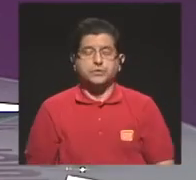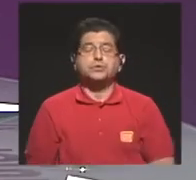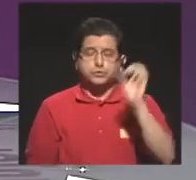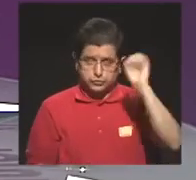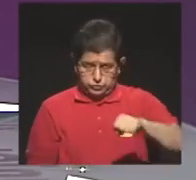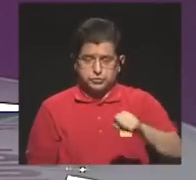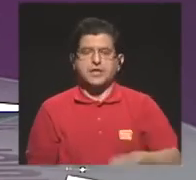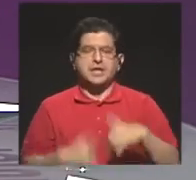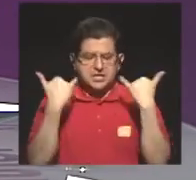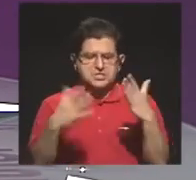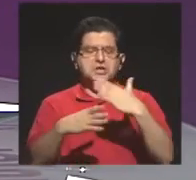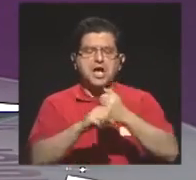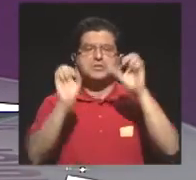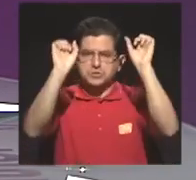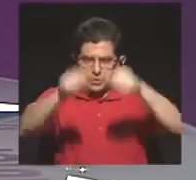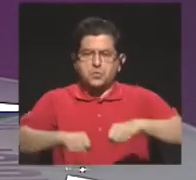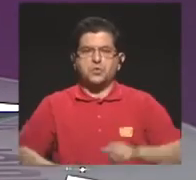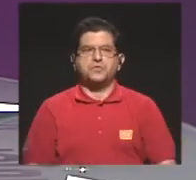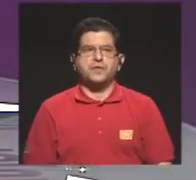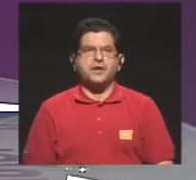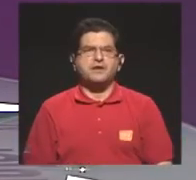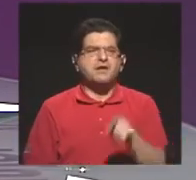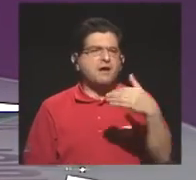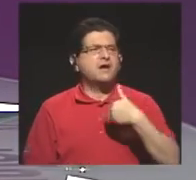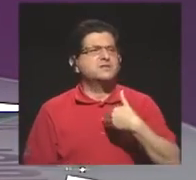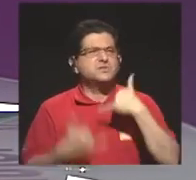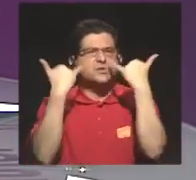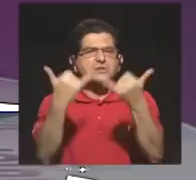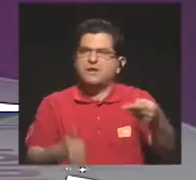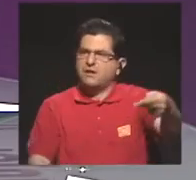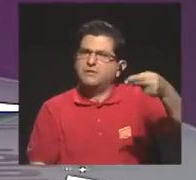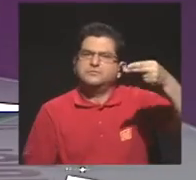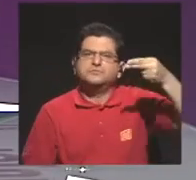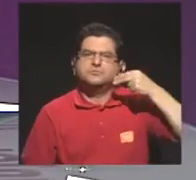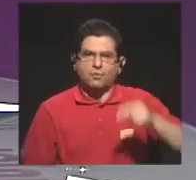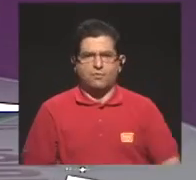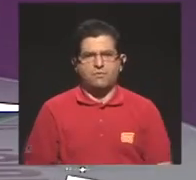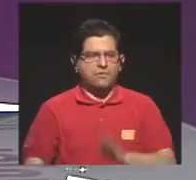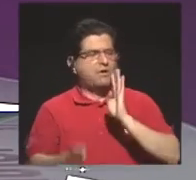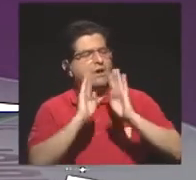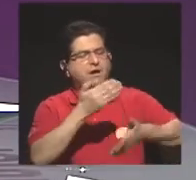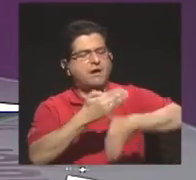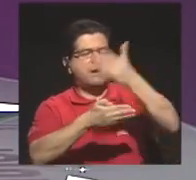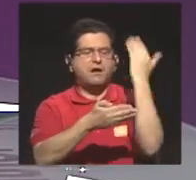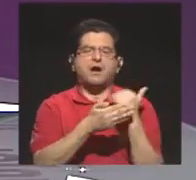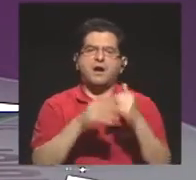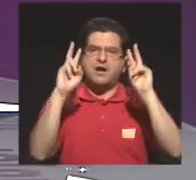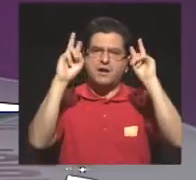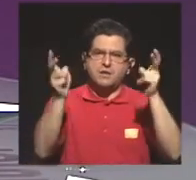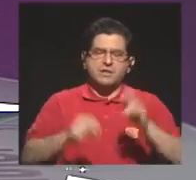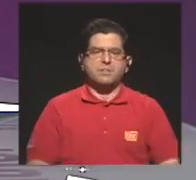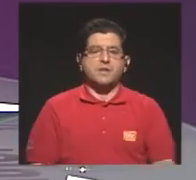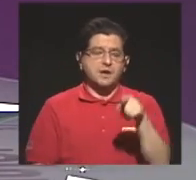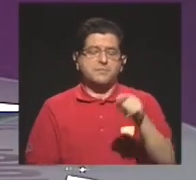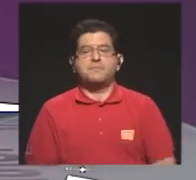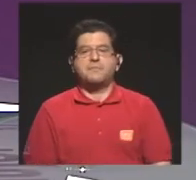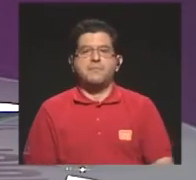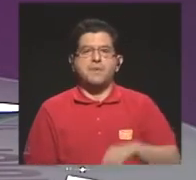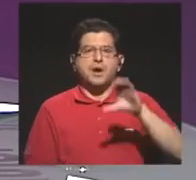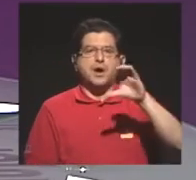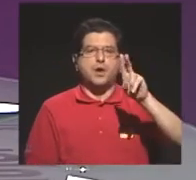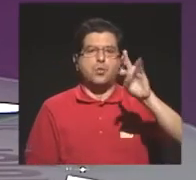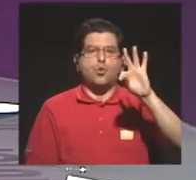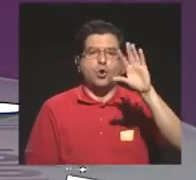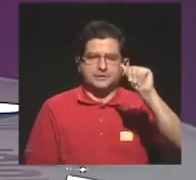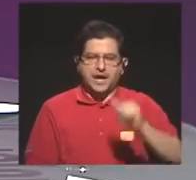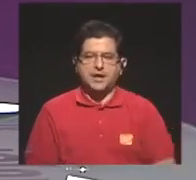hacer. Claro, claro. Incluso esto ya tiene como su historia. Hablamos anteriormente del tema de cuotas. Figúrese